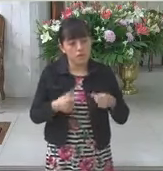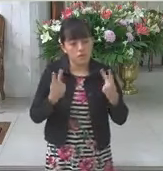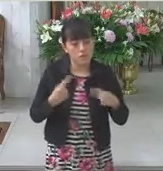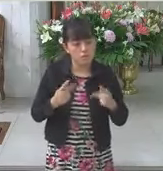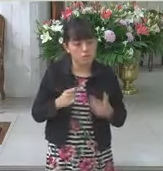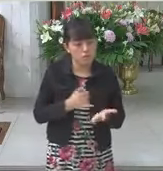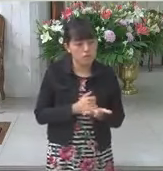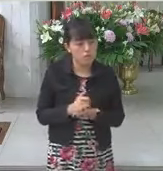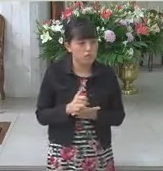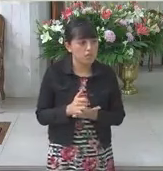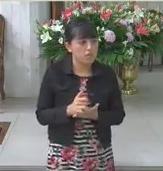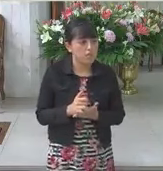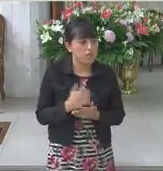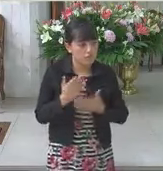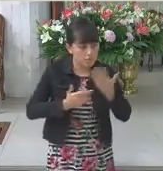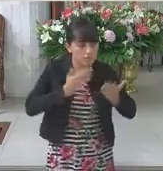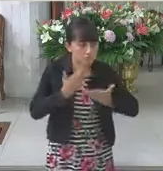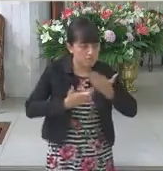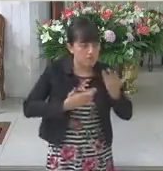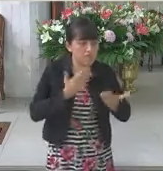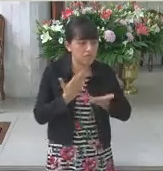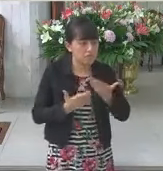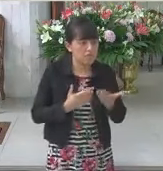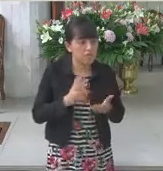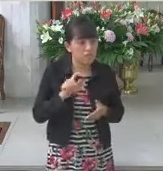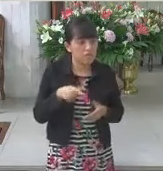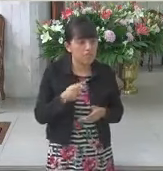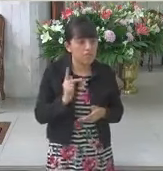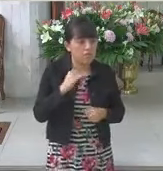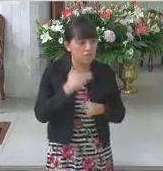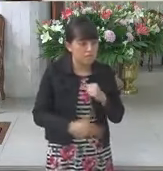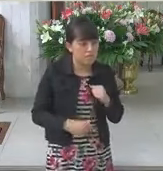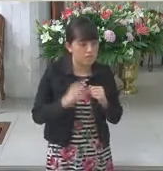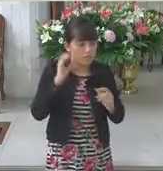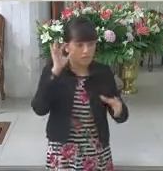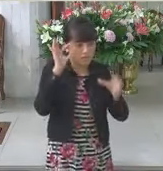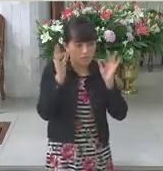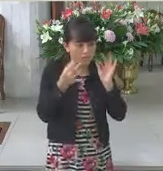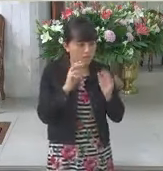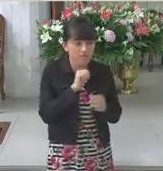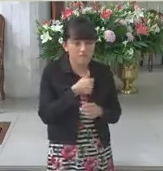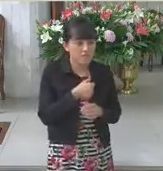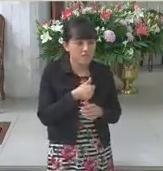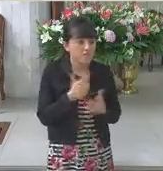medias cuando las cosas se dejan A medias es como si nunca se hubieran